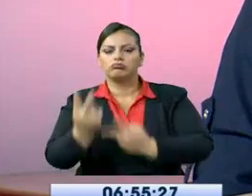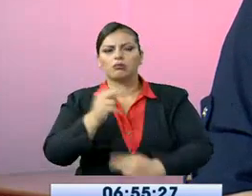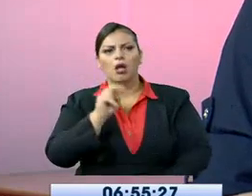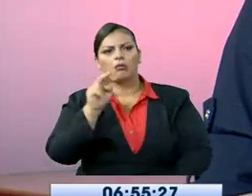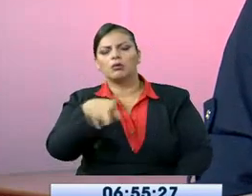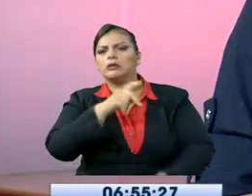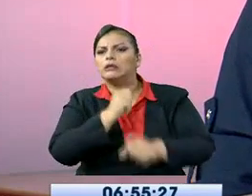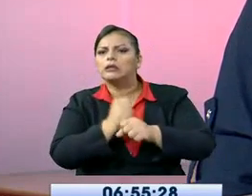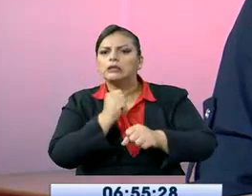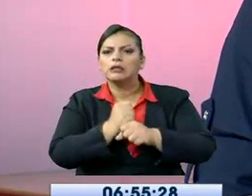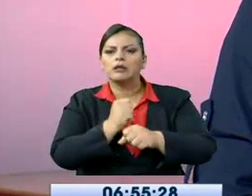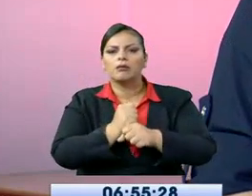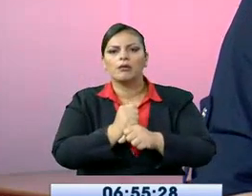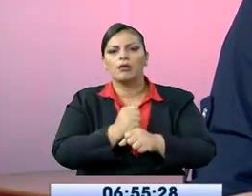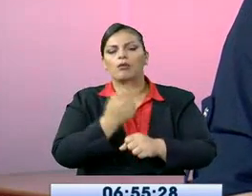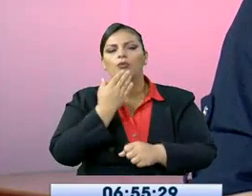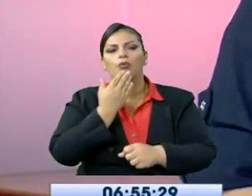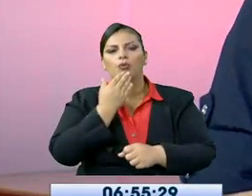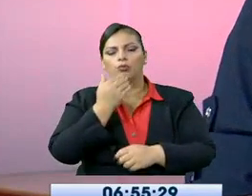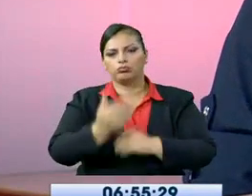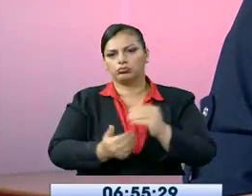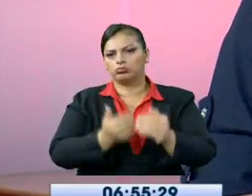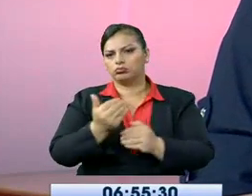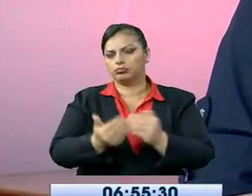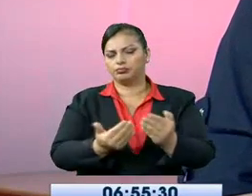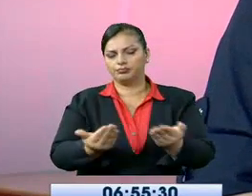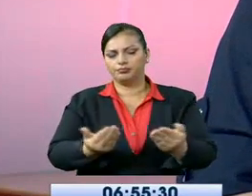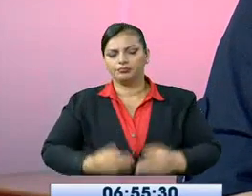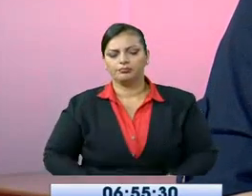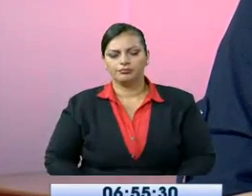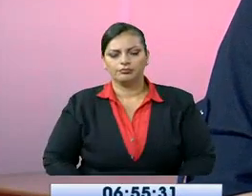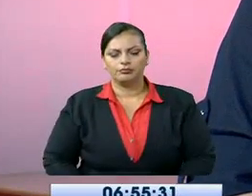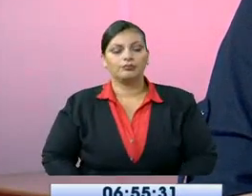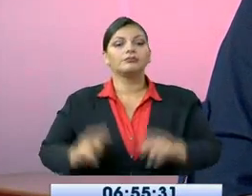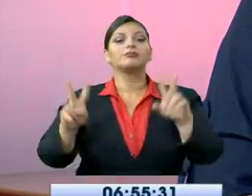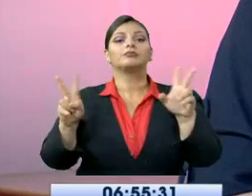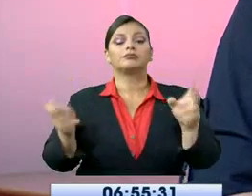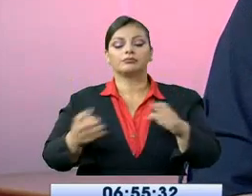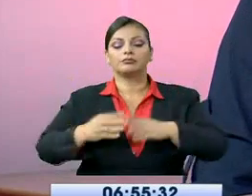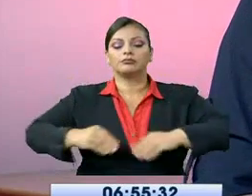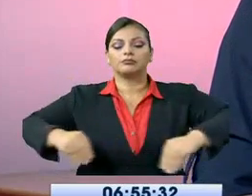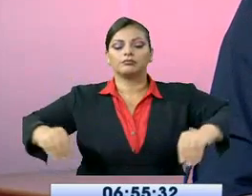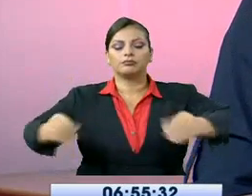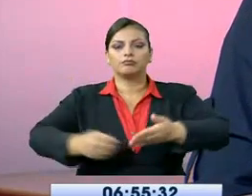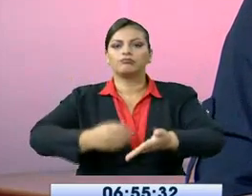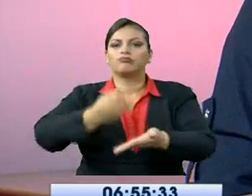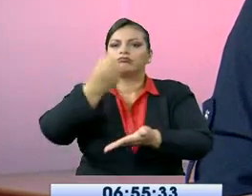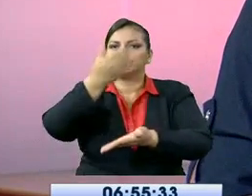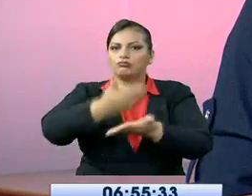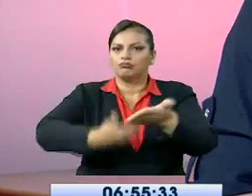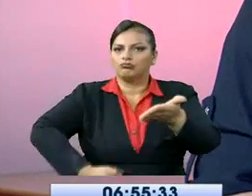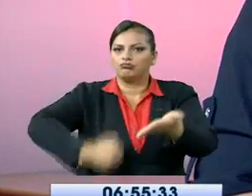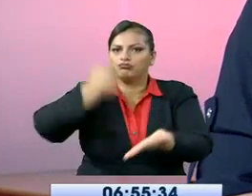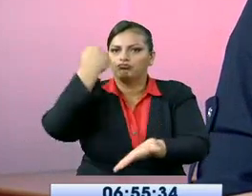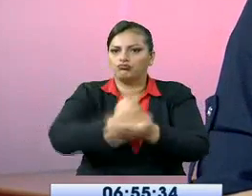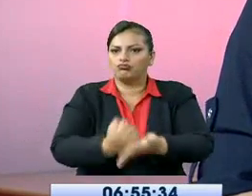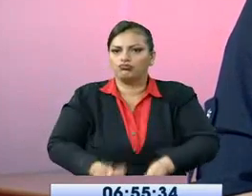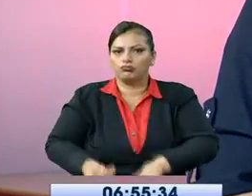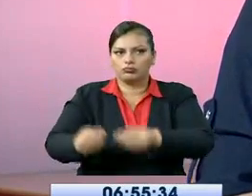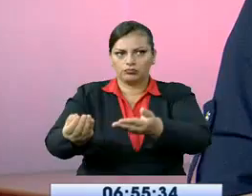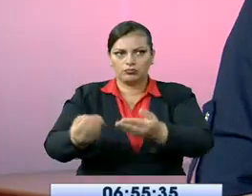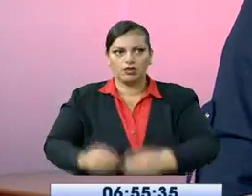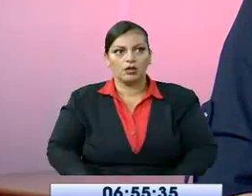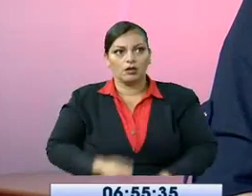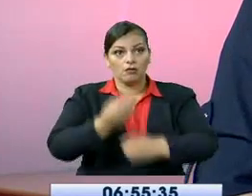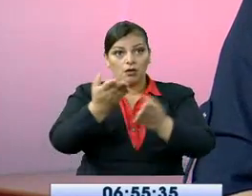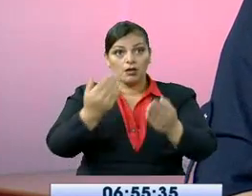legalización de los predios de esa zona. El jefe de Estado informó además que en el lugar se inaugurará un hospital y una escuela